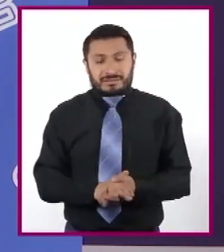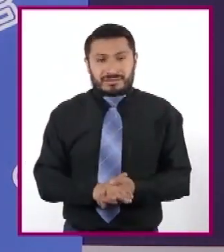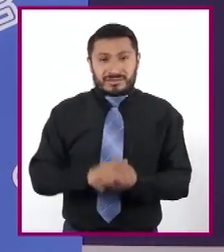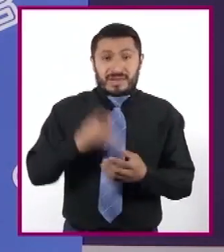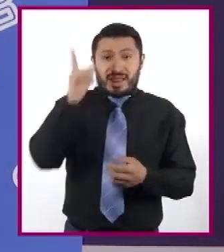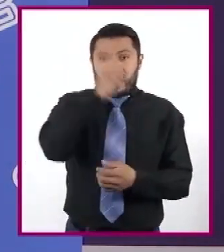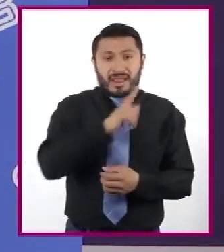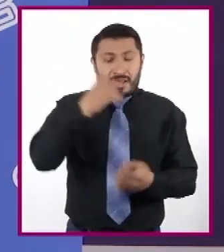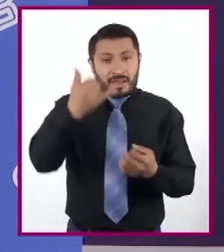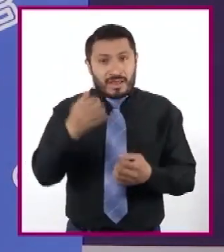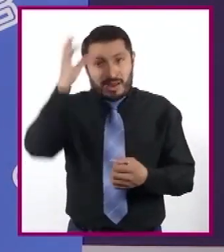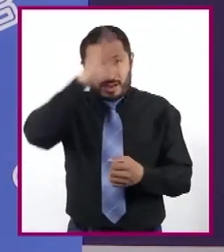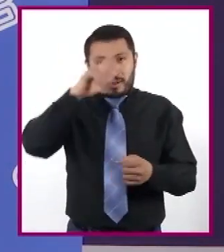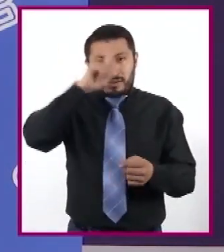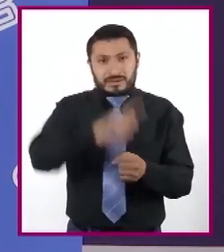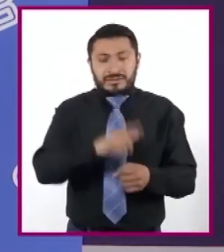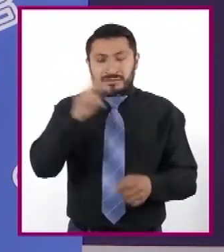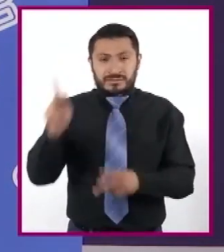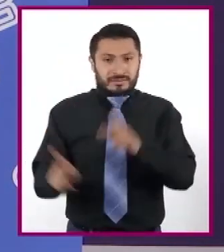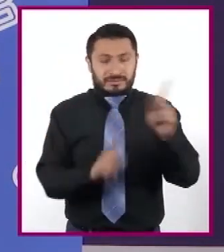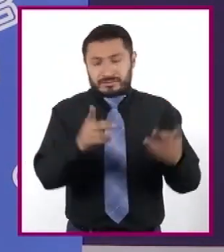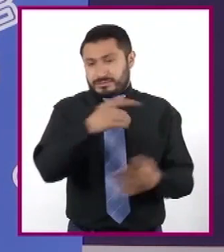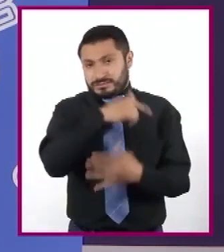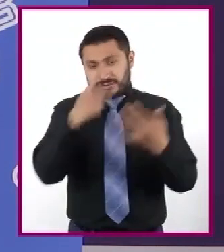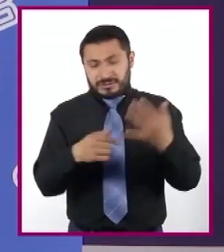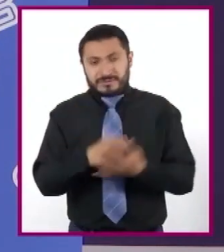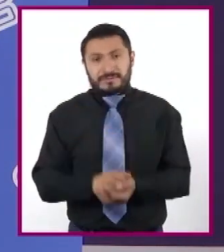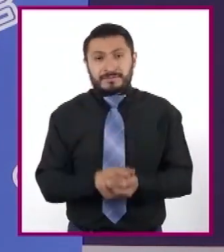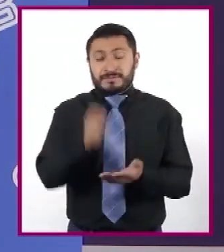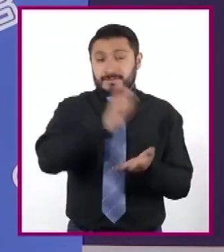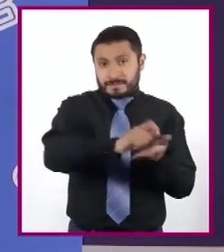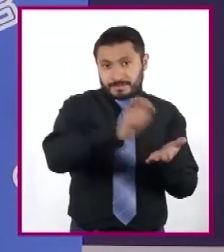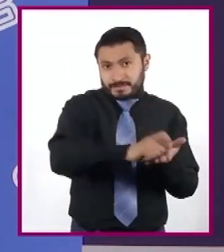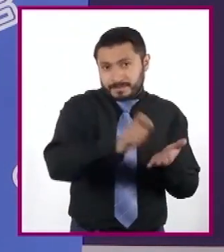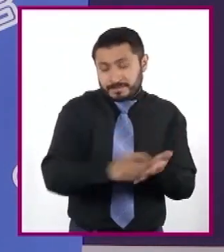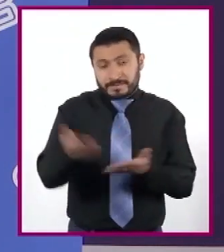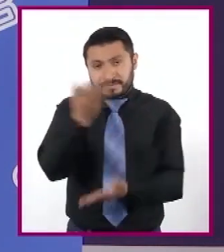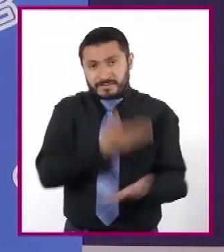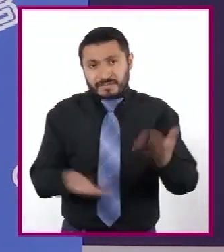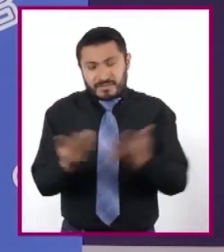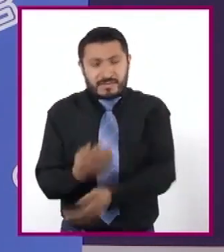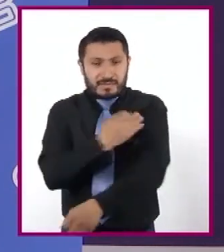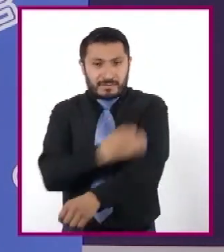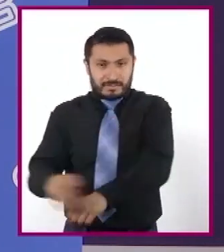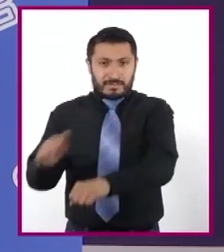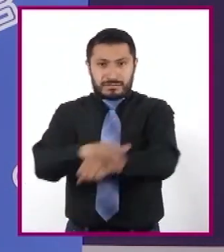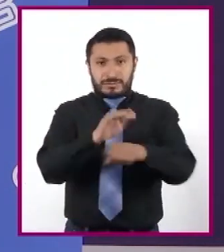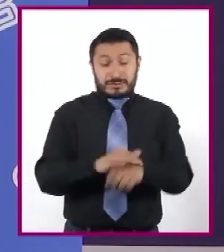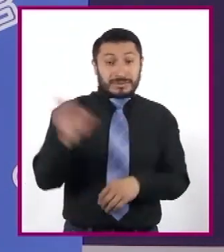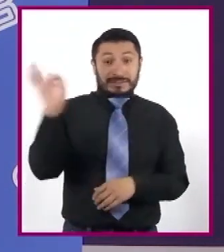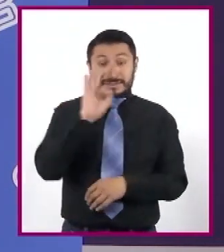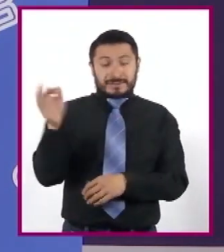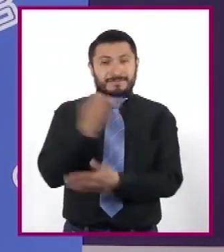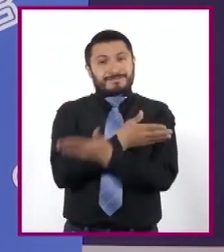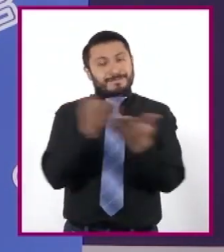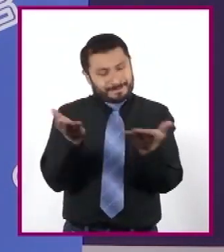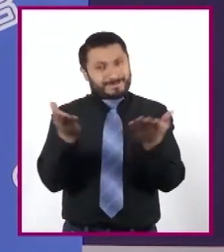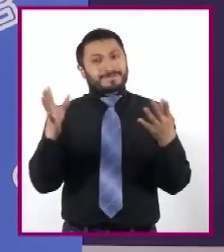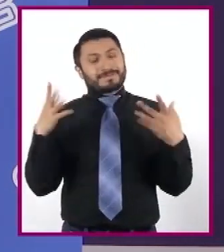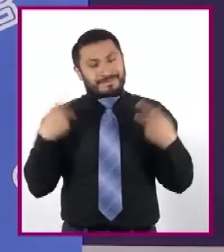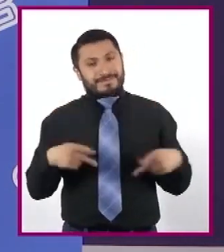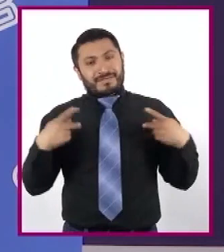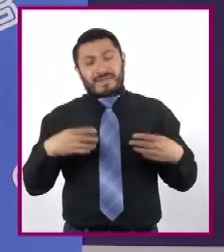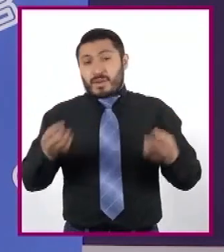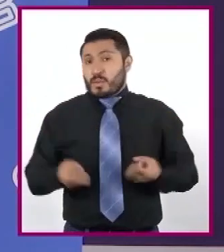hispanohablantes. Registren sus conclusiones y compártanlas con sus familiares y amigos. Quizá ellos tengan algo extra